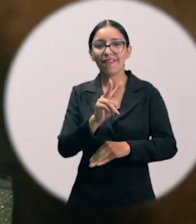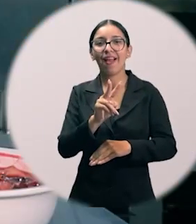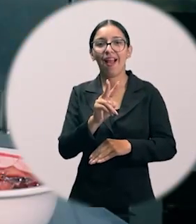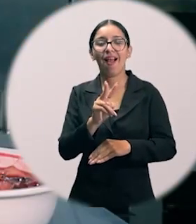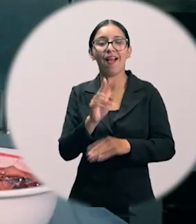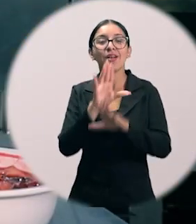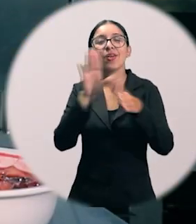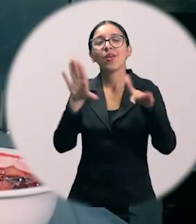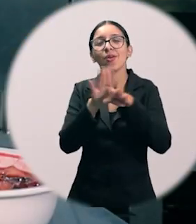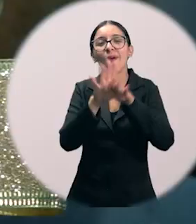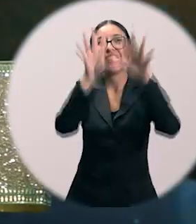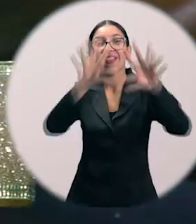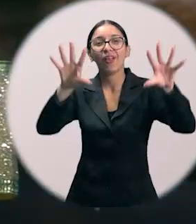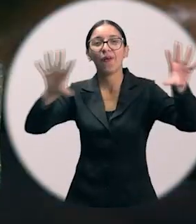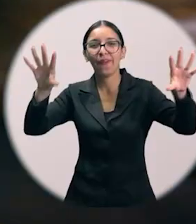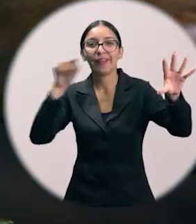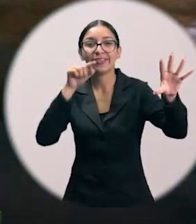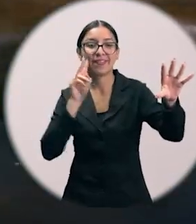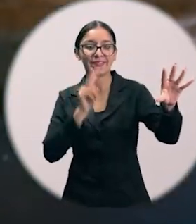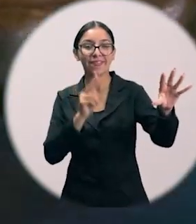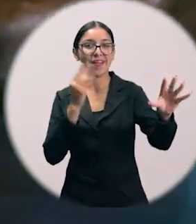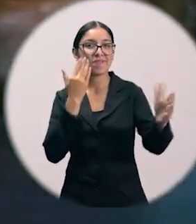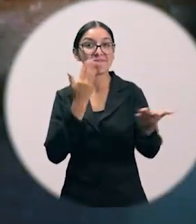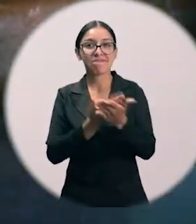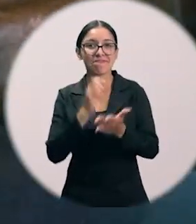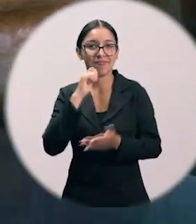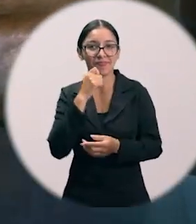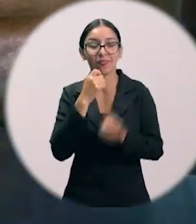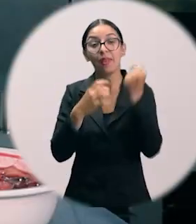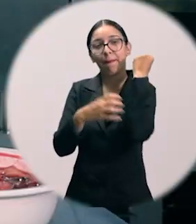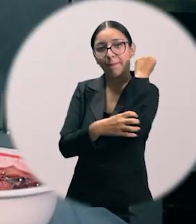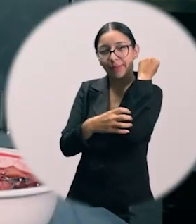de la decoración. Le vamos a poner un poquitito más de piña.